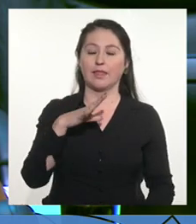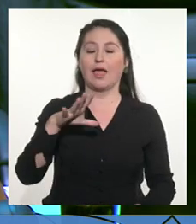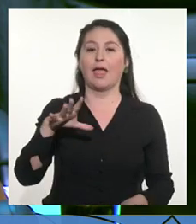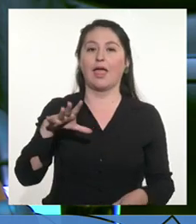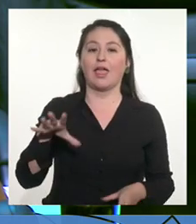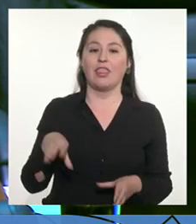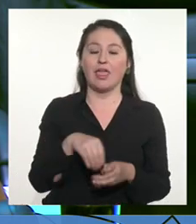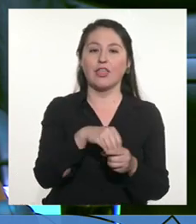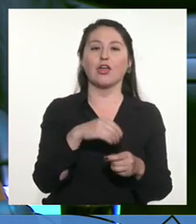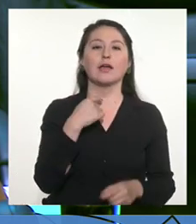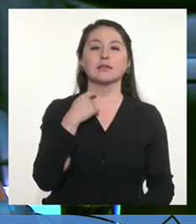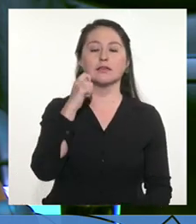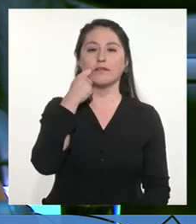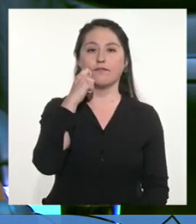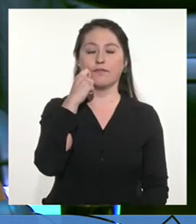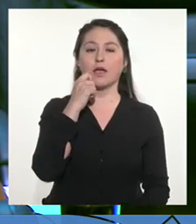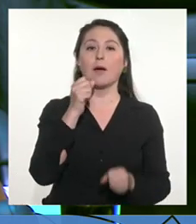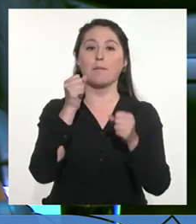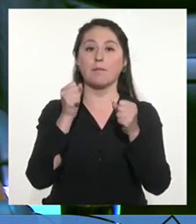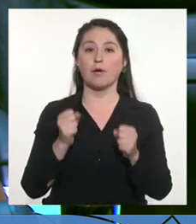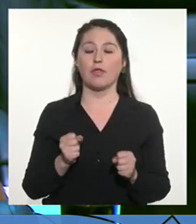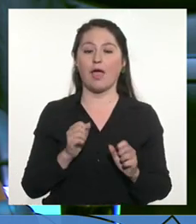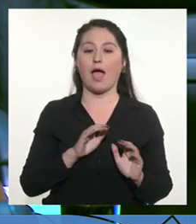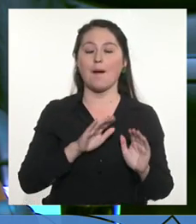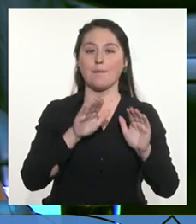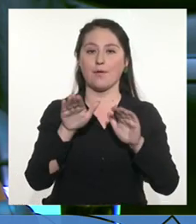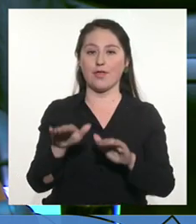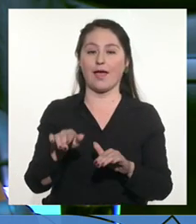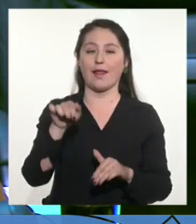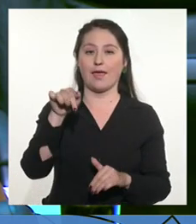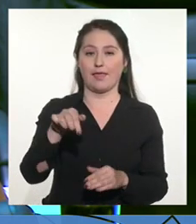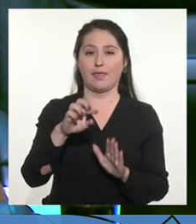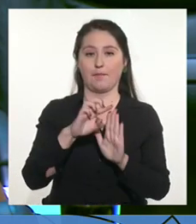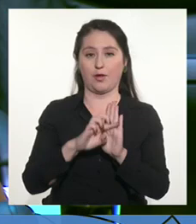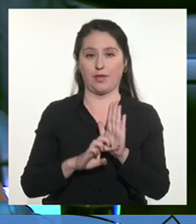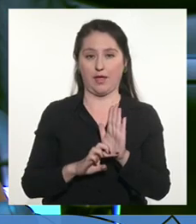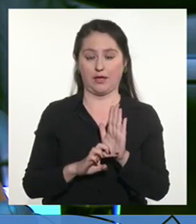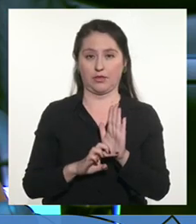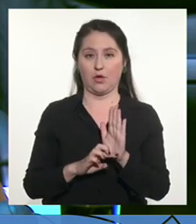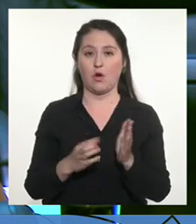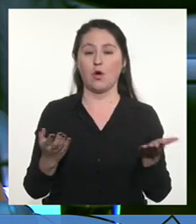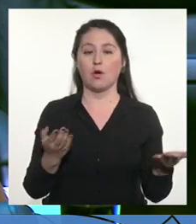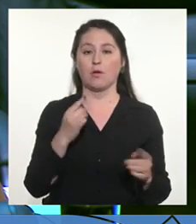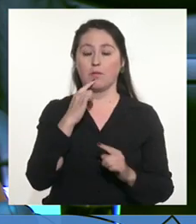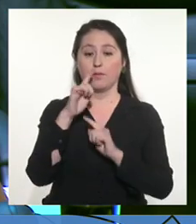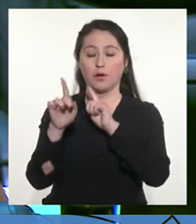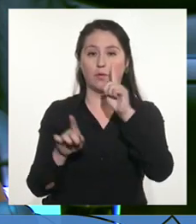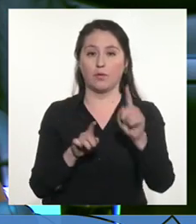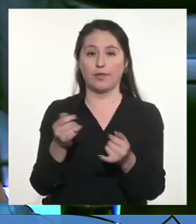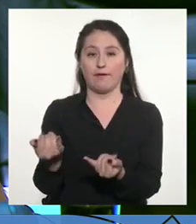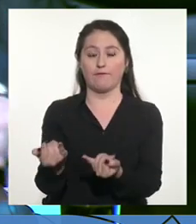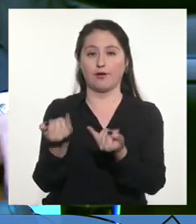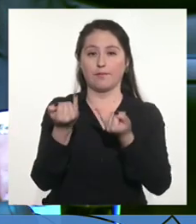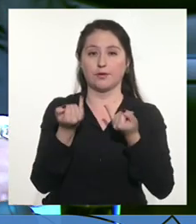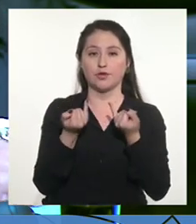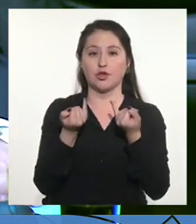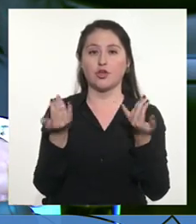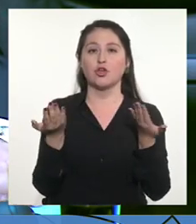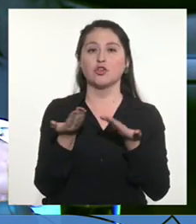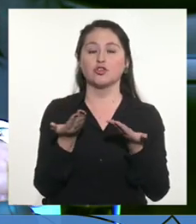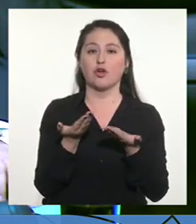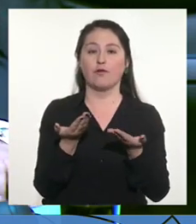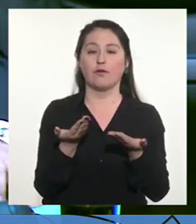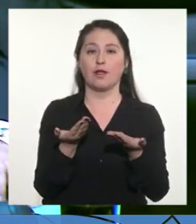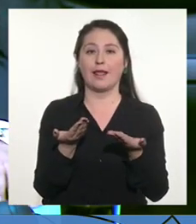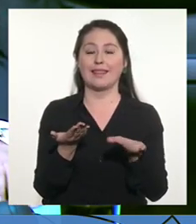significa el poder apoyar este proyecto como consulta e información sobre la base de las necesidades